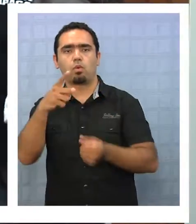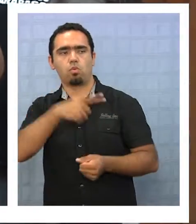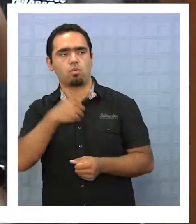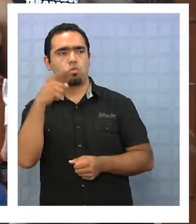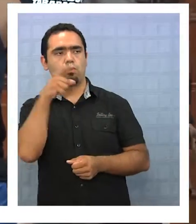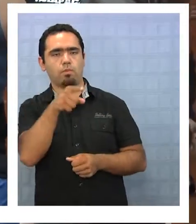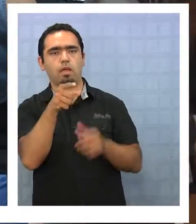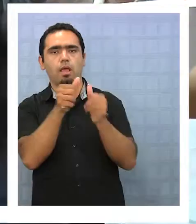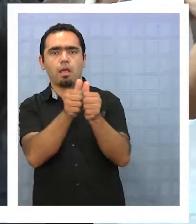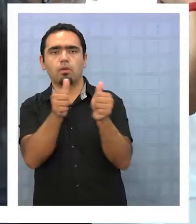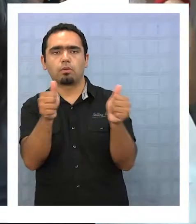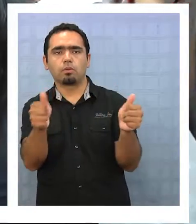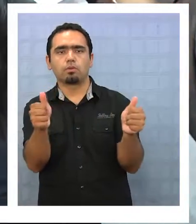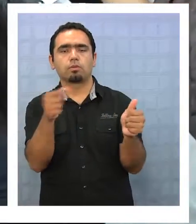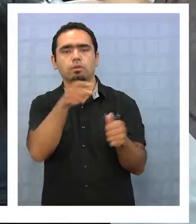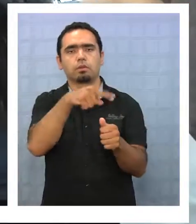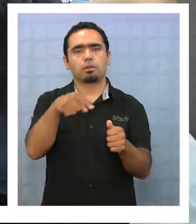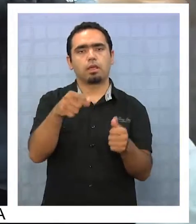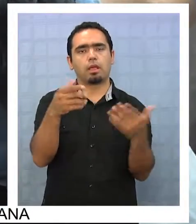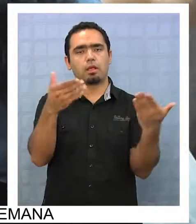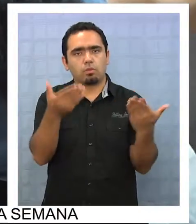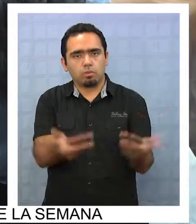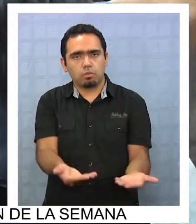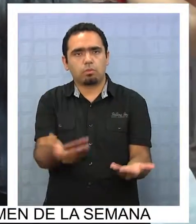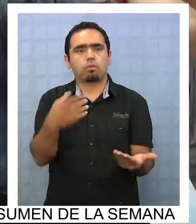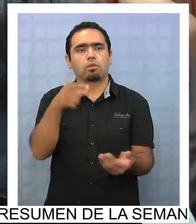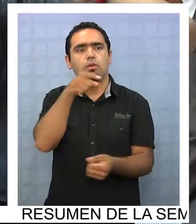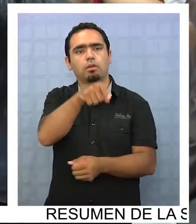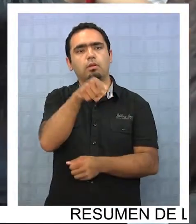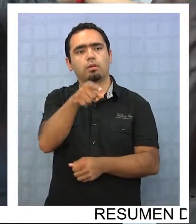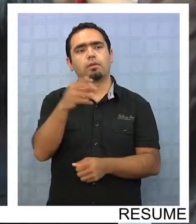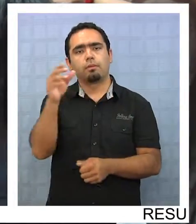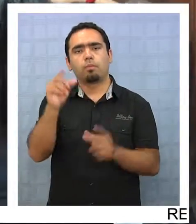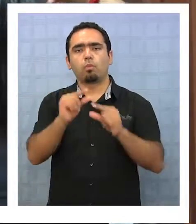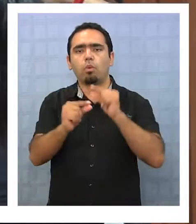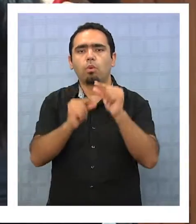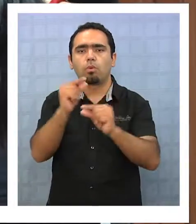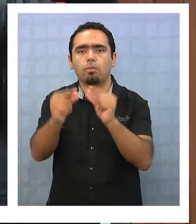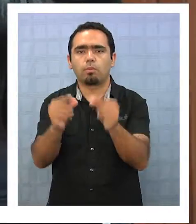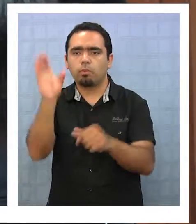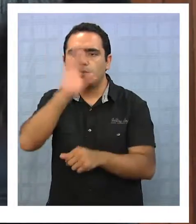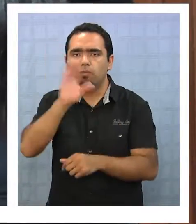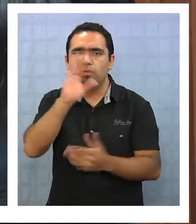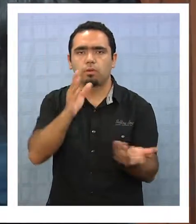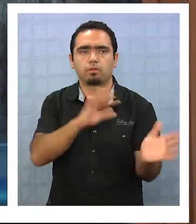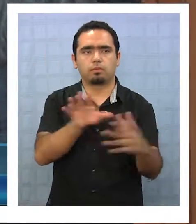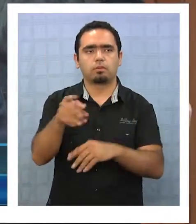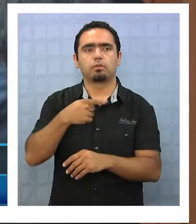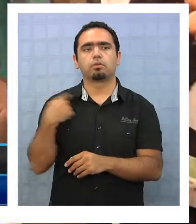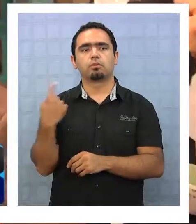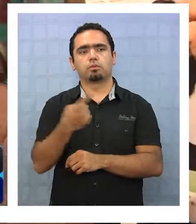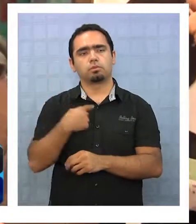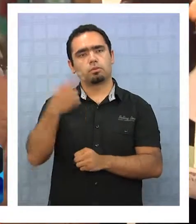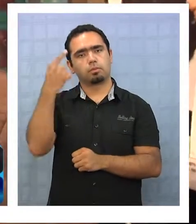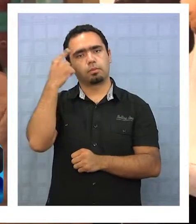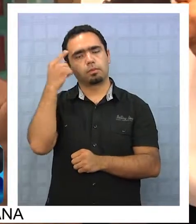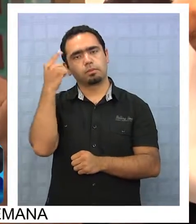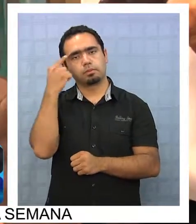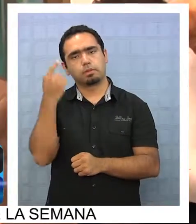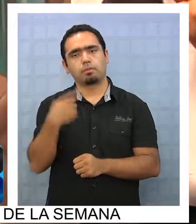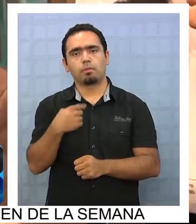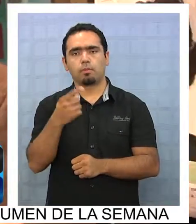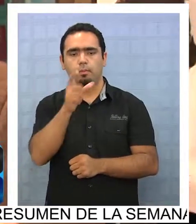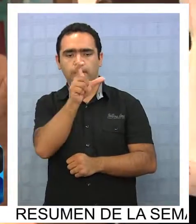administración de la región como parte del poco avance en la búsqueda de Vergara. Nosotros consideramos que mientras no aparezca José Vergara,